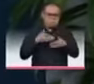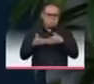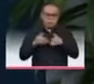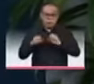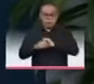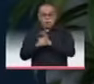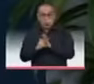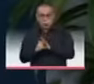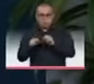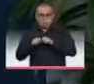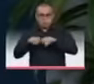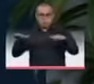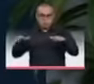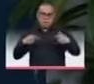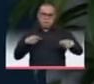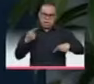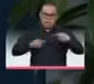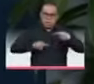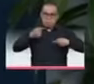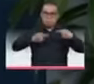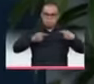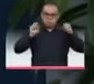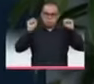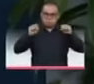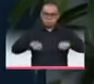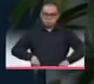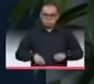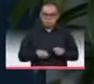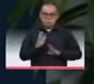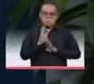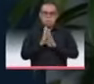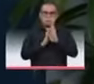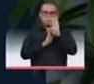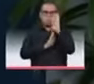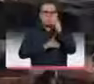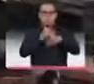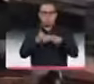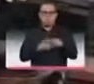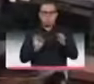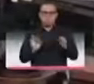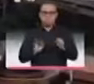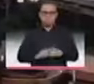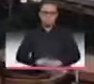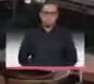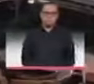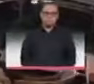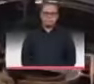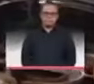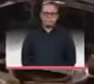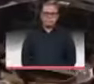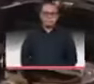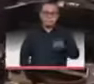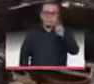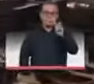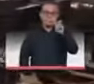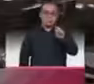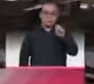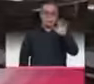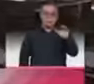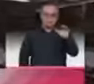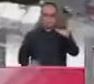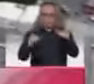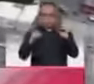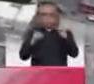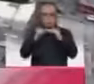La capital se mantiene en una buena capacidad para mantener su desarrollo. Un puntaje de 7.5 sobre 10 recibió